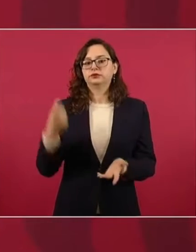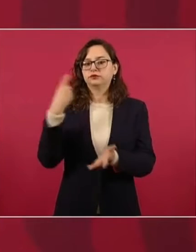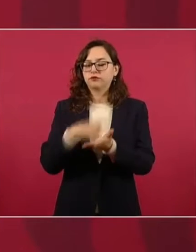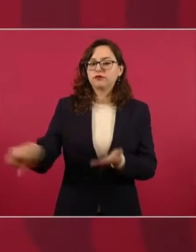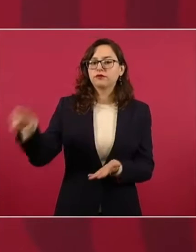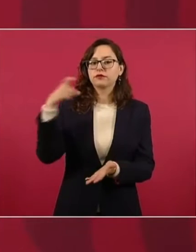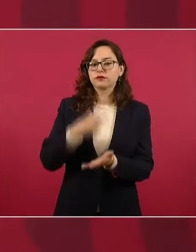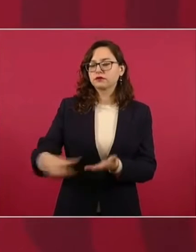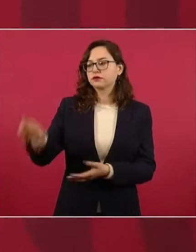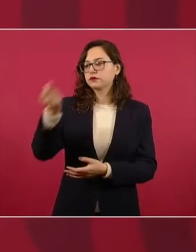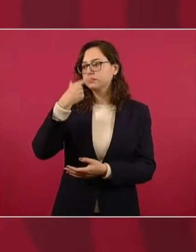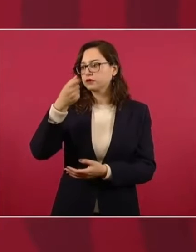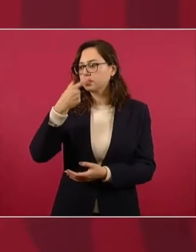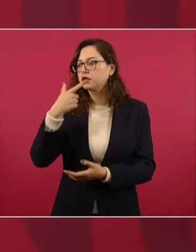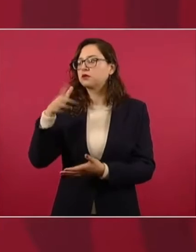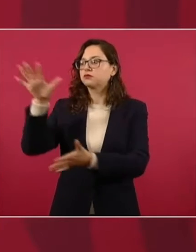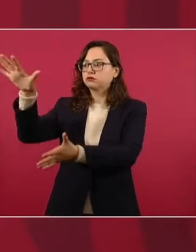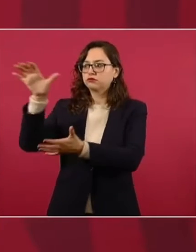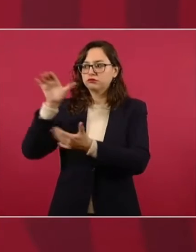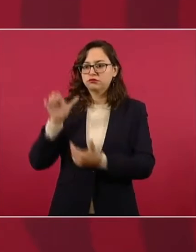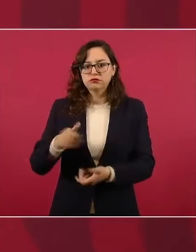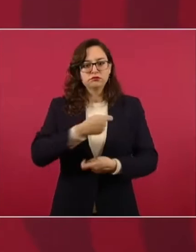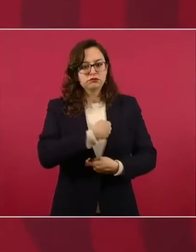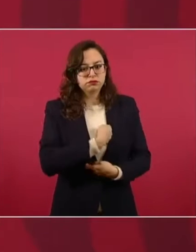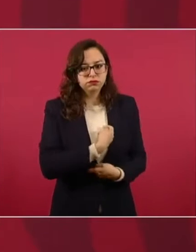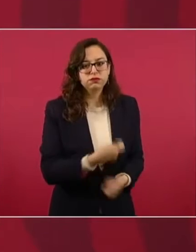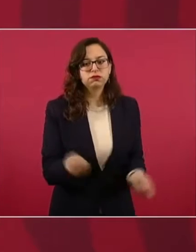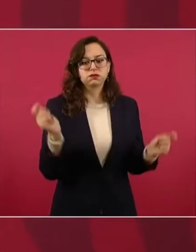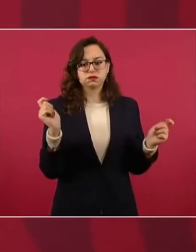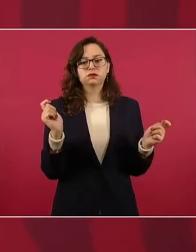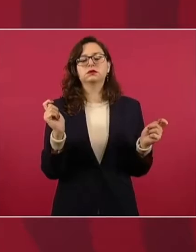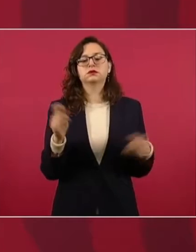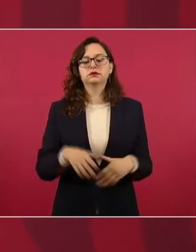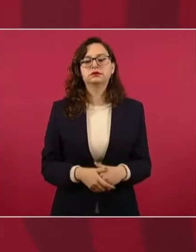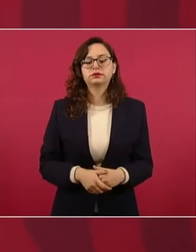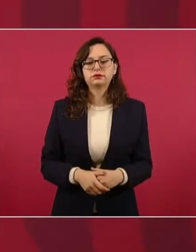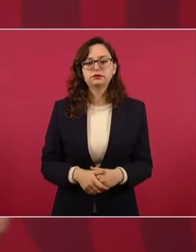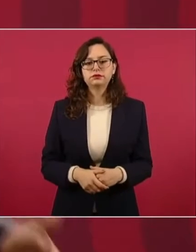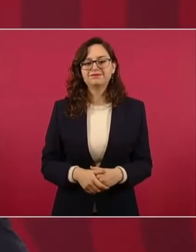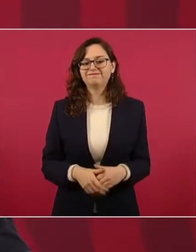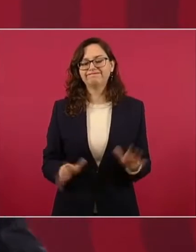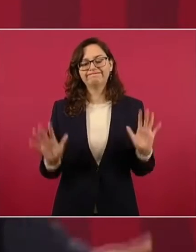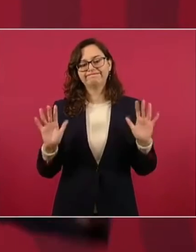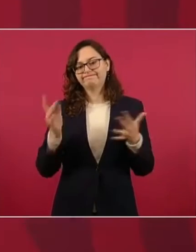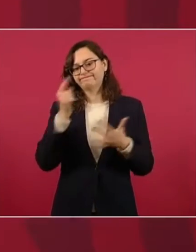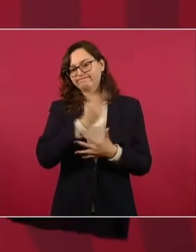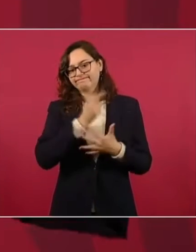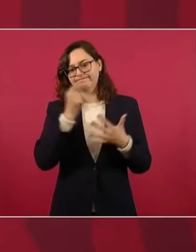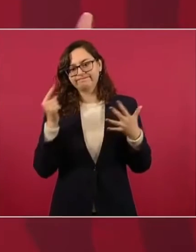abasteciendo centros de salud, hospitales con medicamentos, en fin,